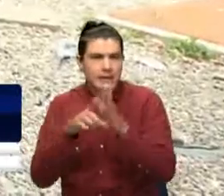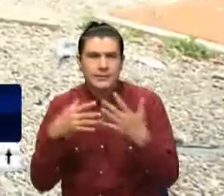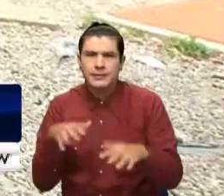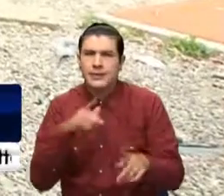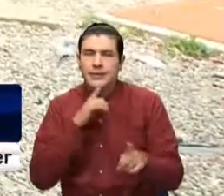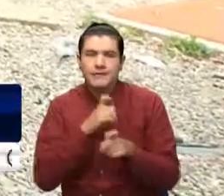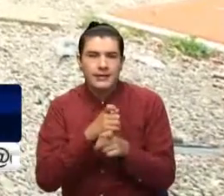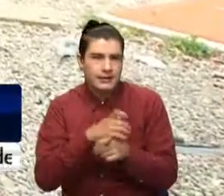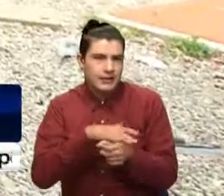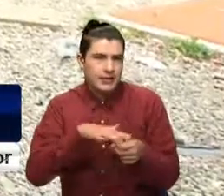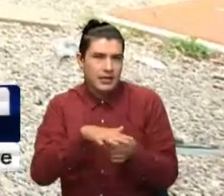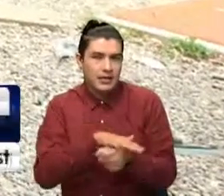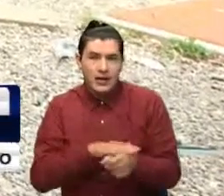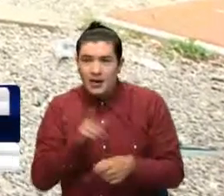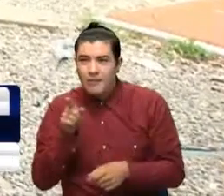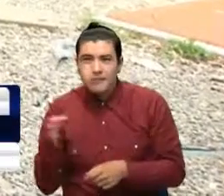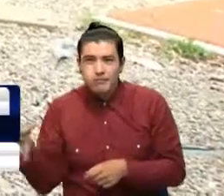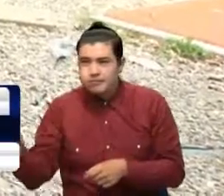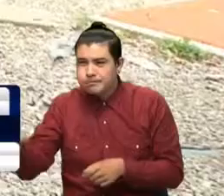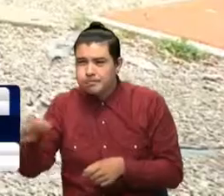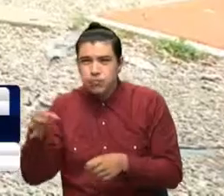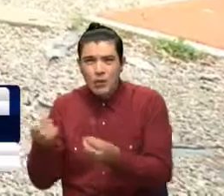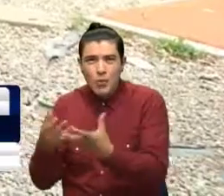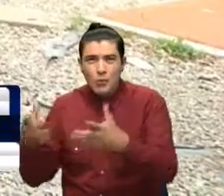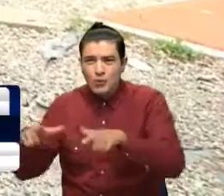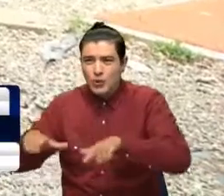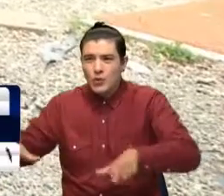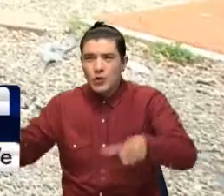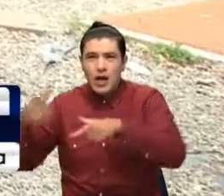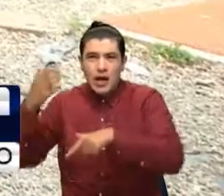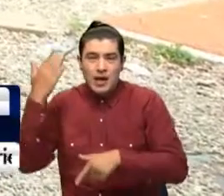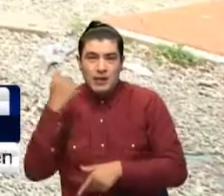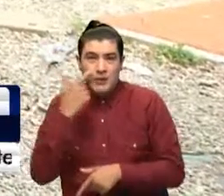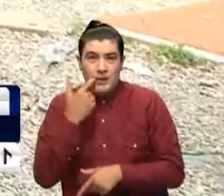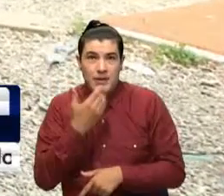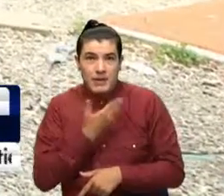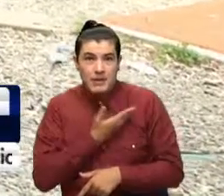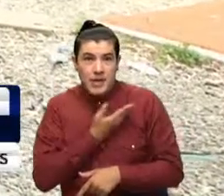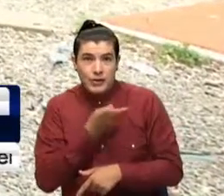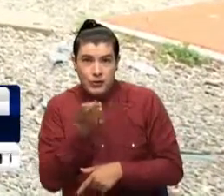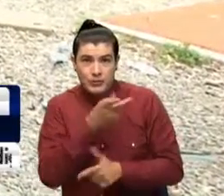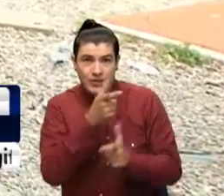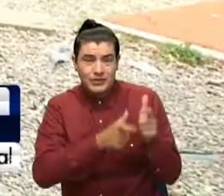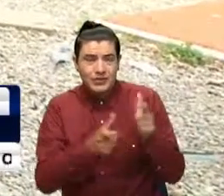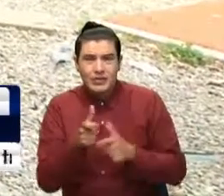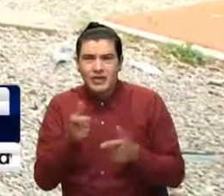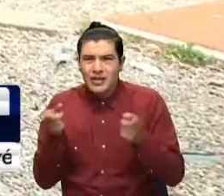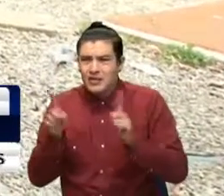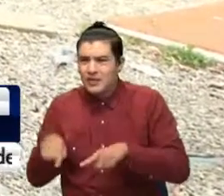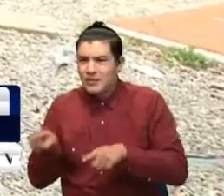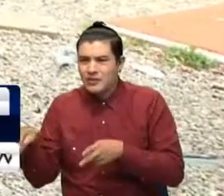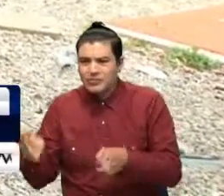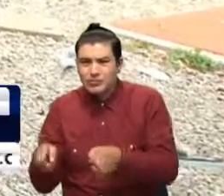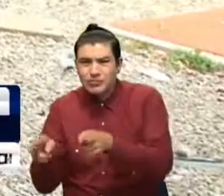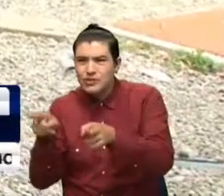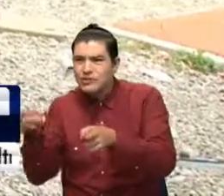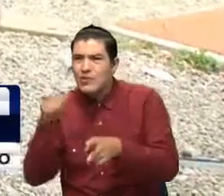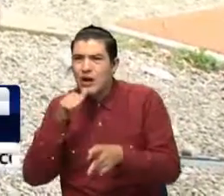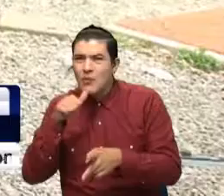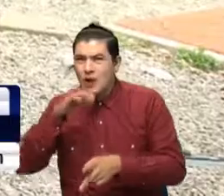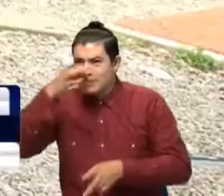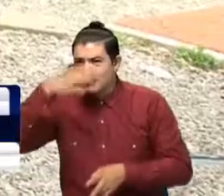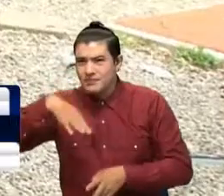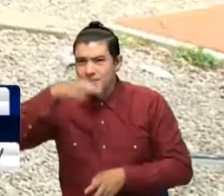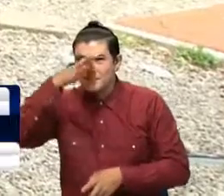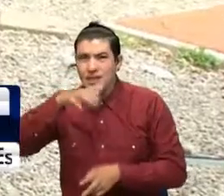encuentran muchos focos de infección. Me decían los papitos que pasaron en estos días las aguas negras por el río. O